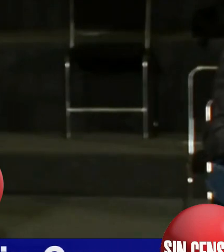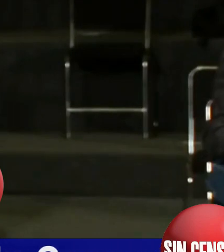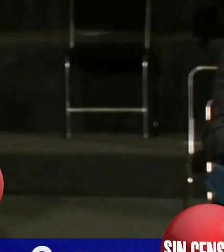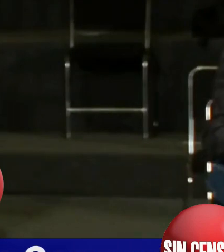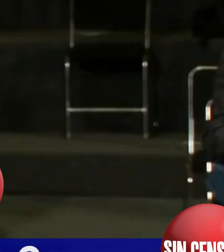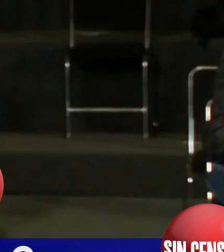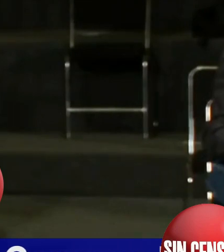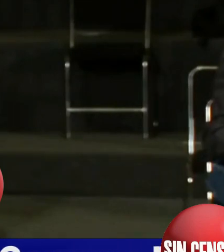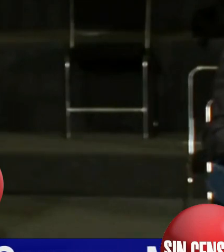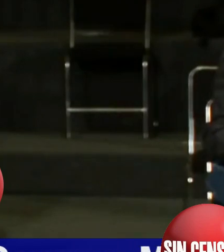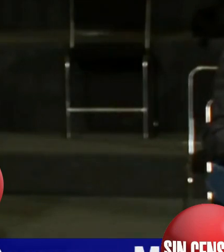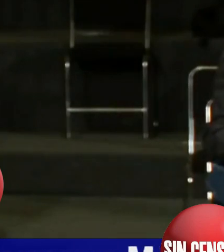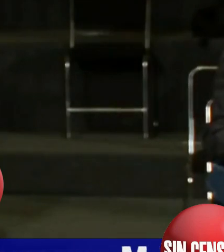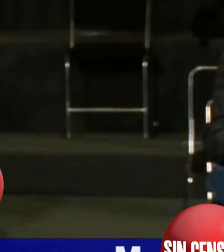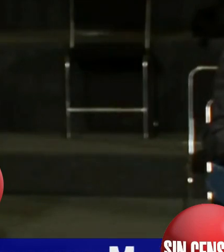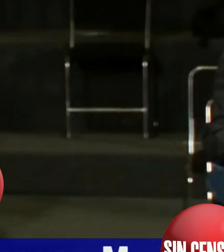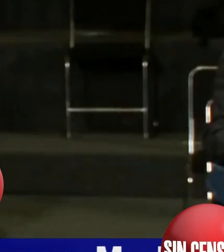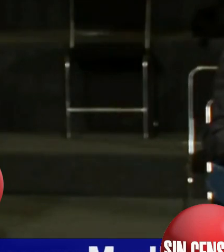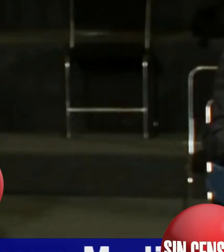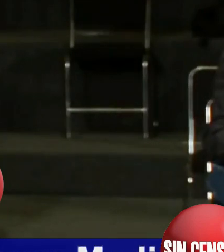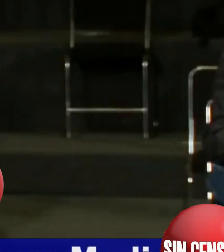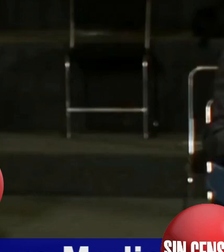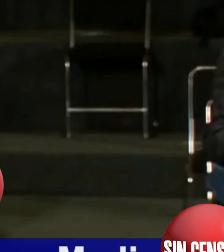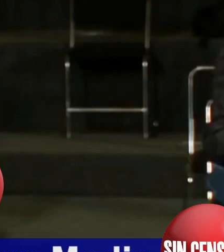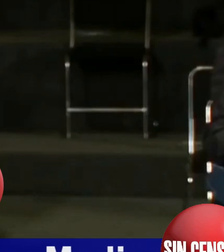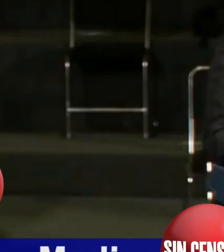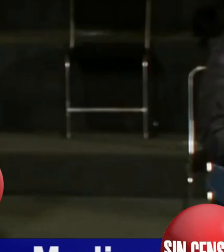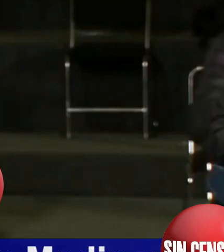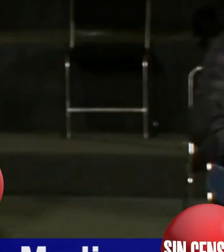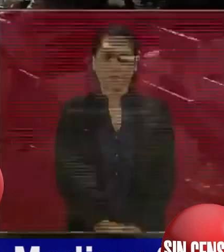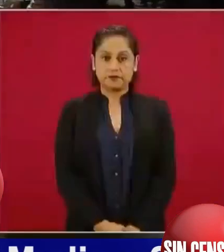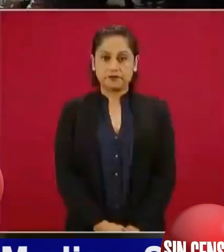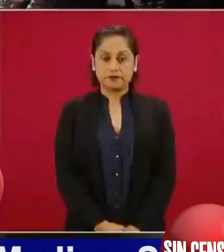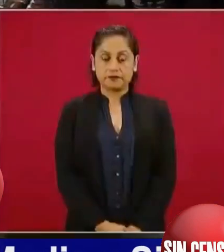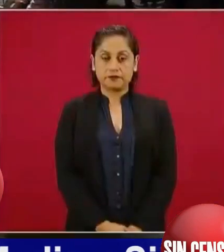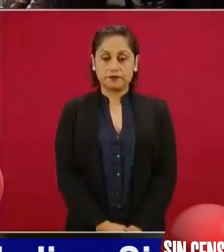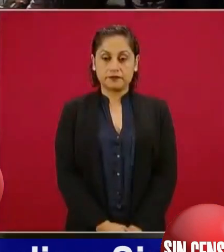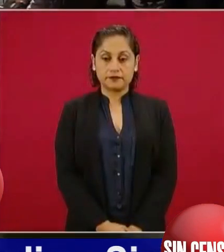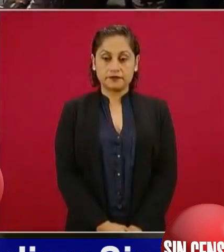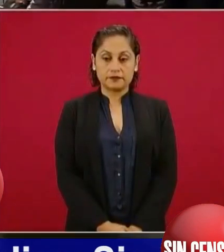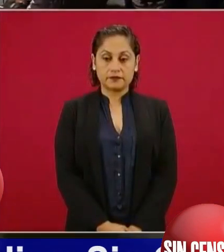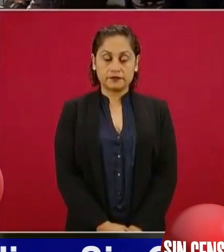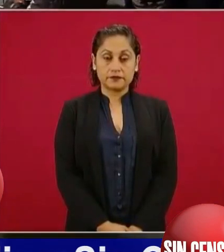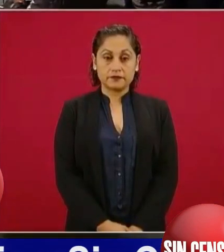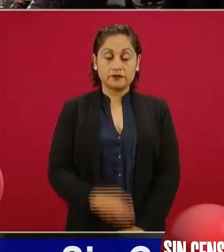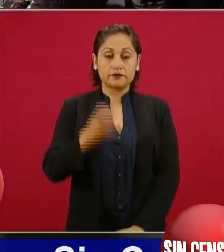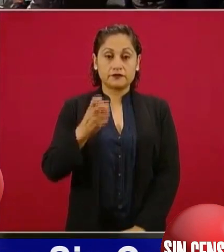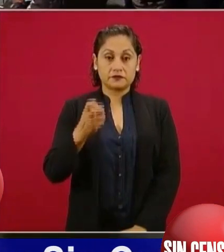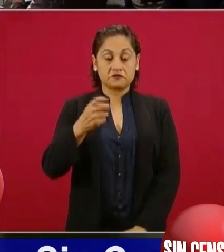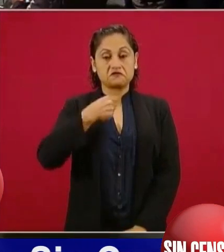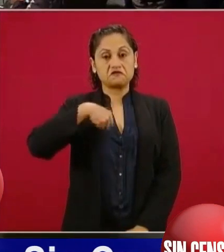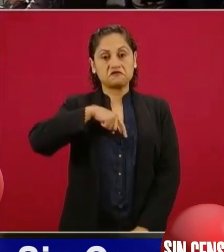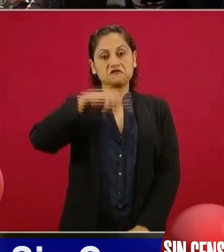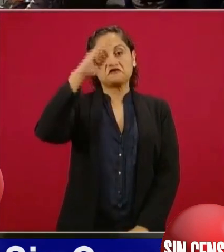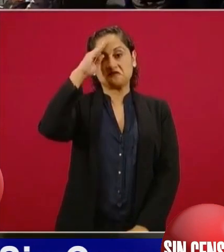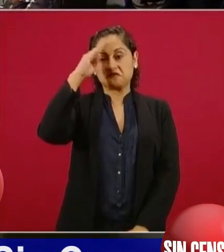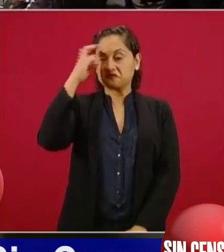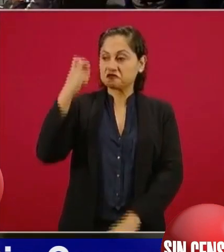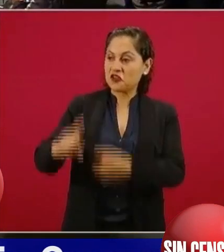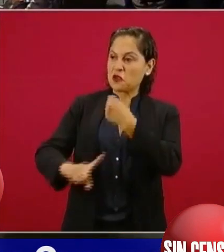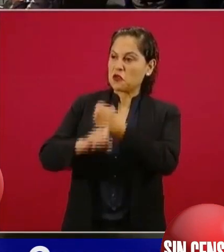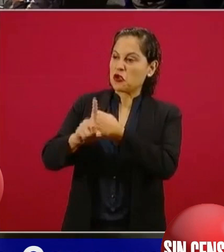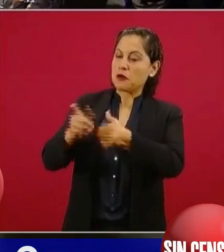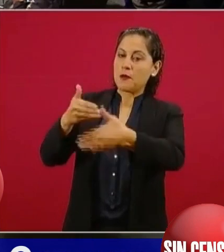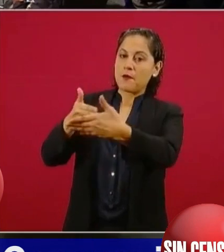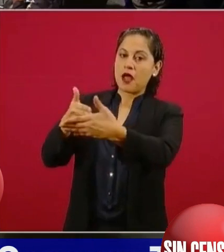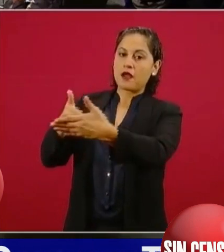nos parecería importante porque se podría destrabar un serio problema que hay en esta búsqueda. Y